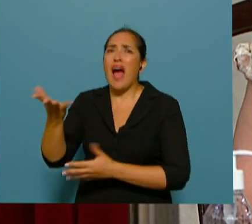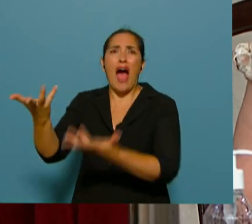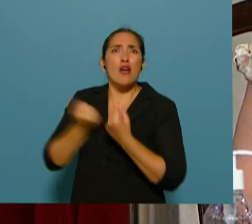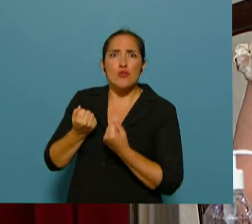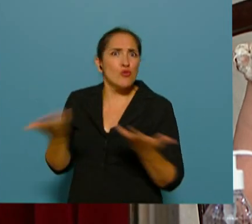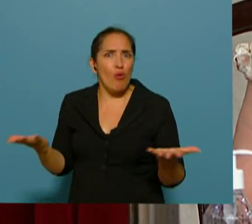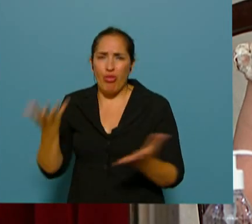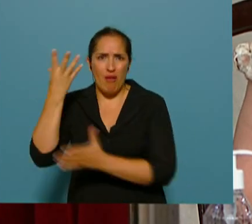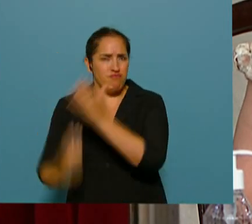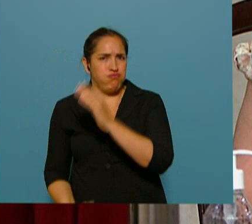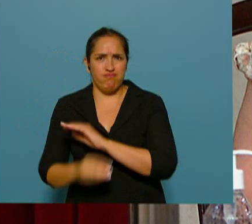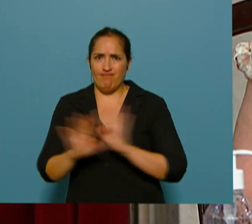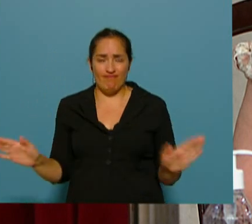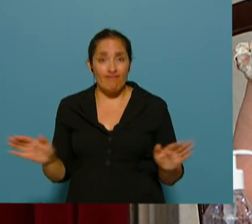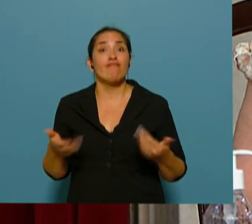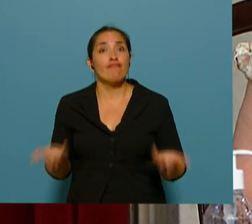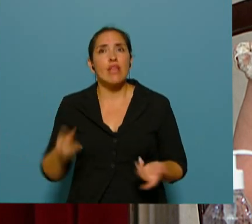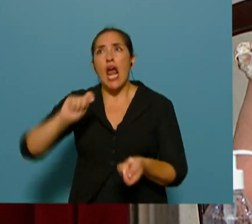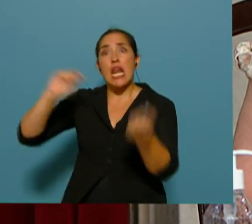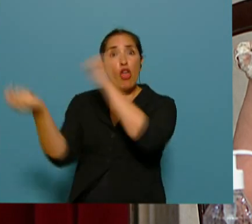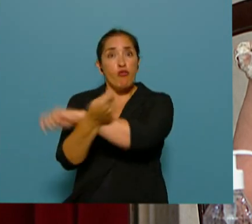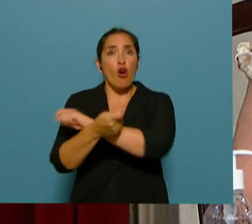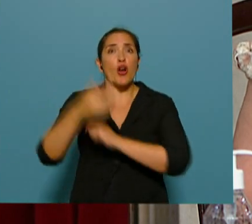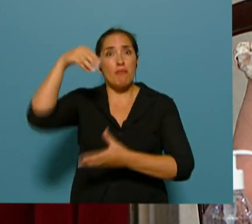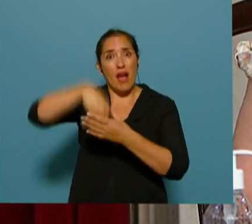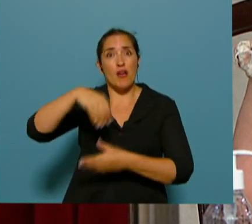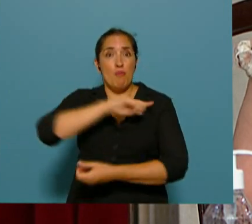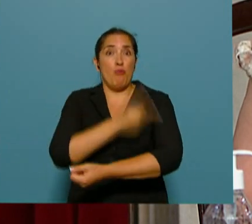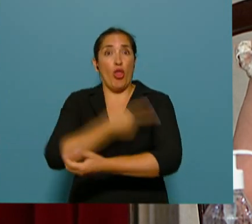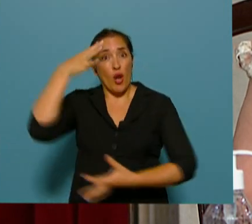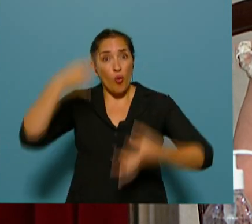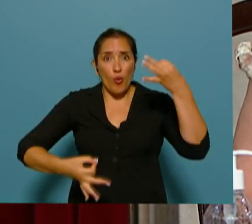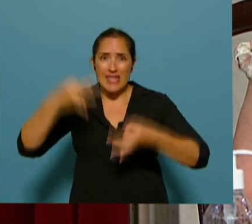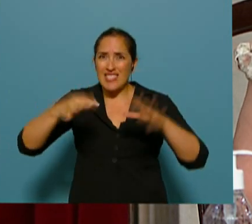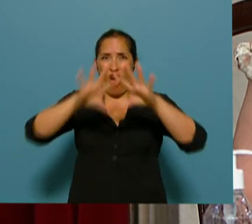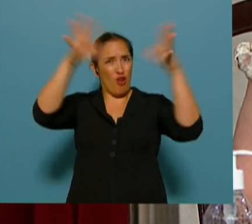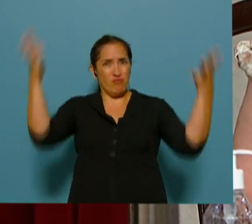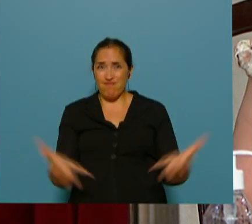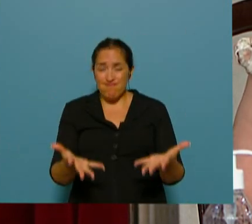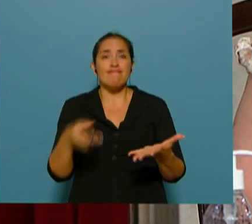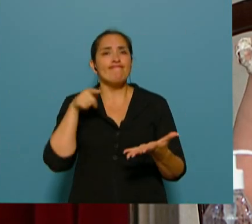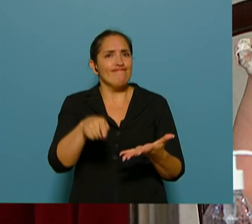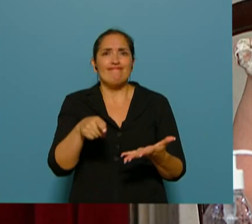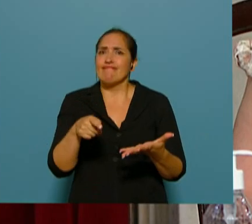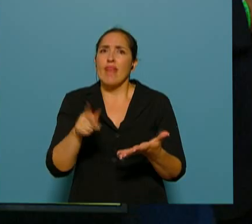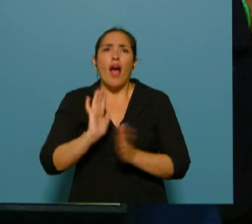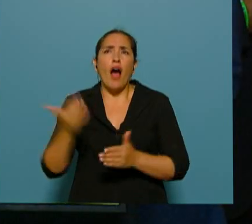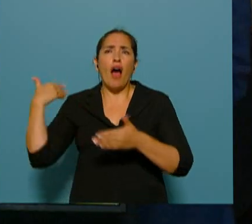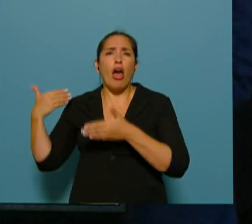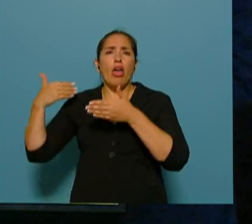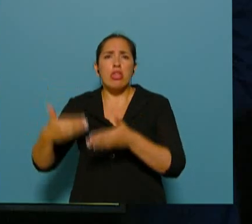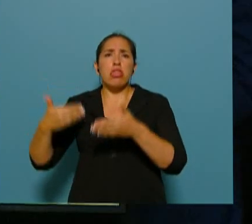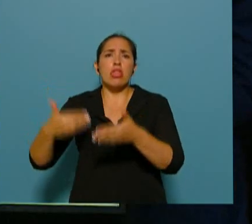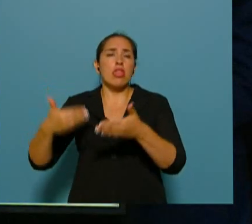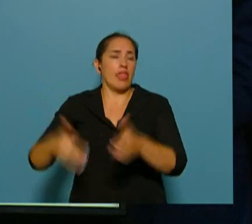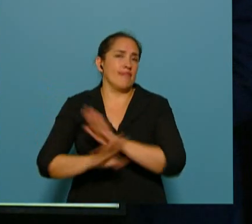ayuda. La reforma del Poder Judicial, en su más amplia dimensión, es una demanda impostergable de la